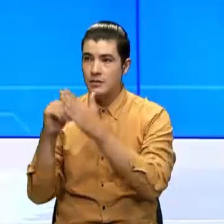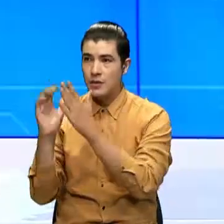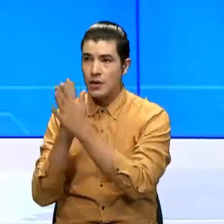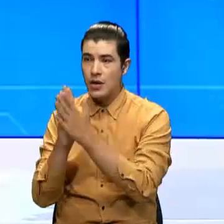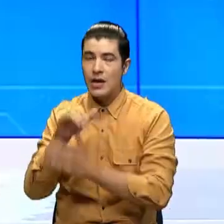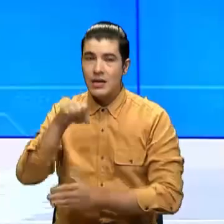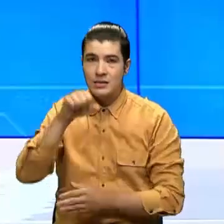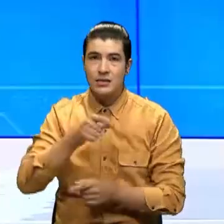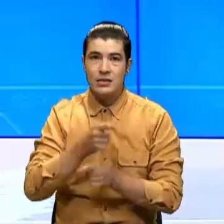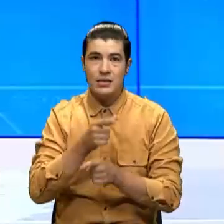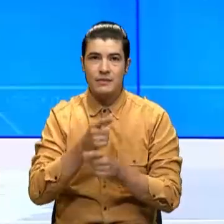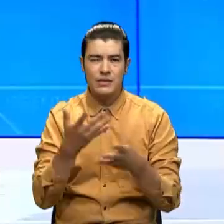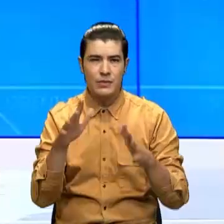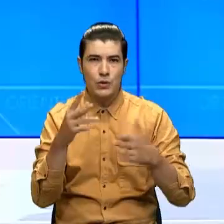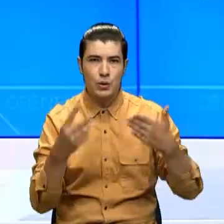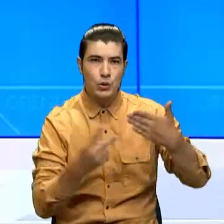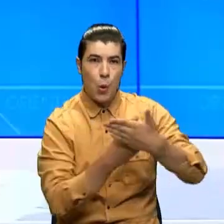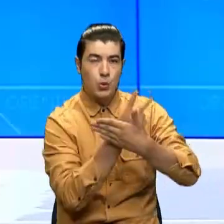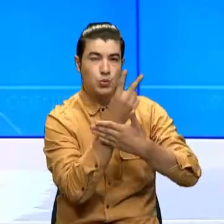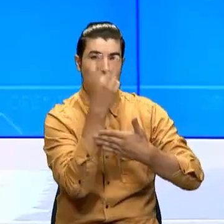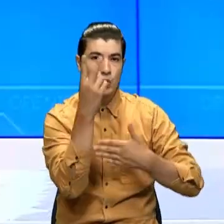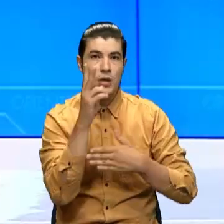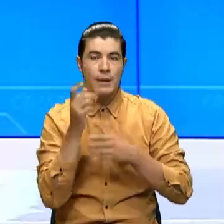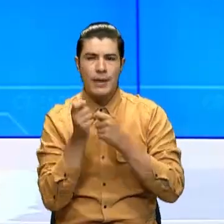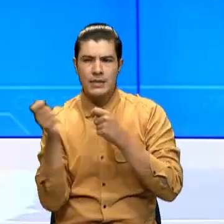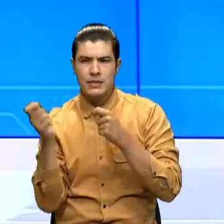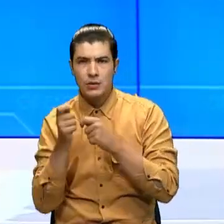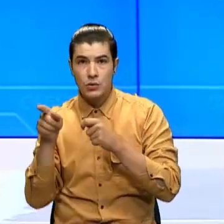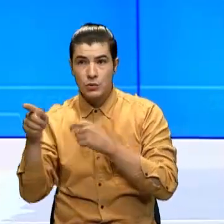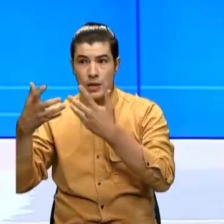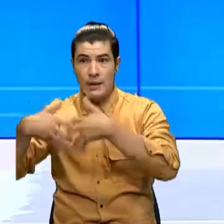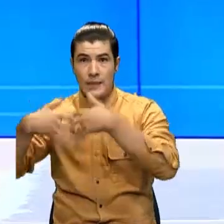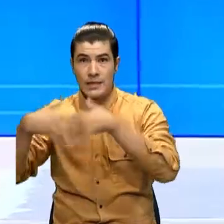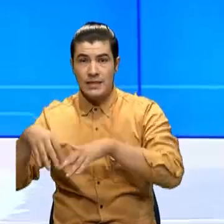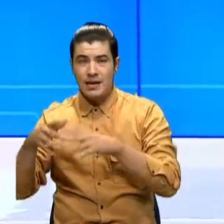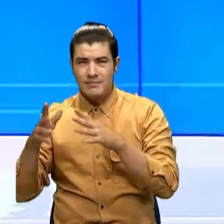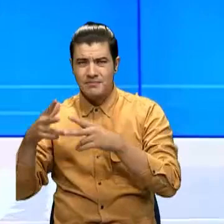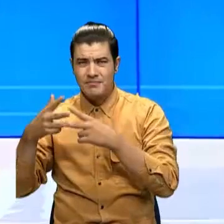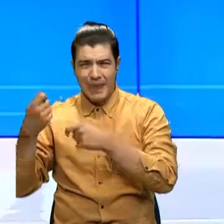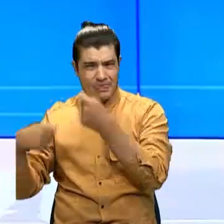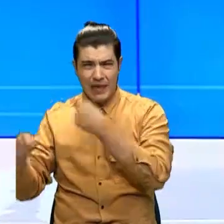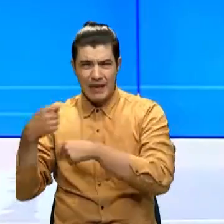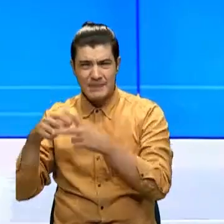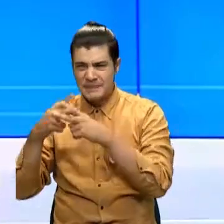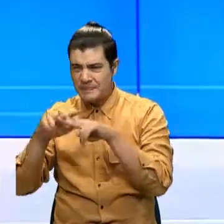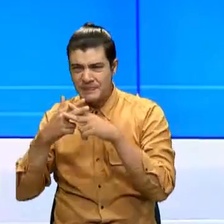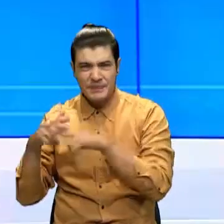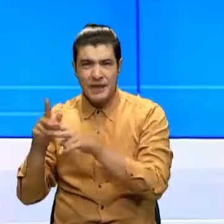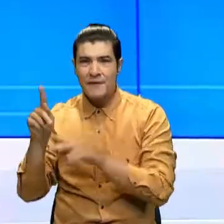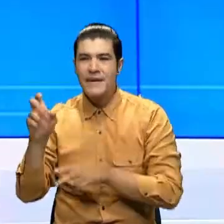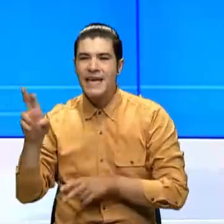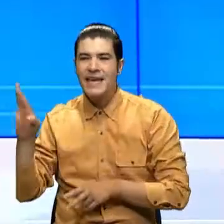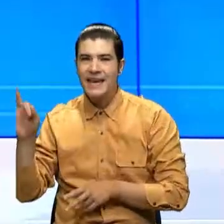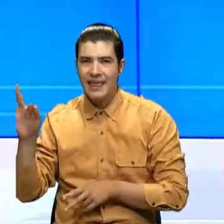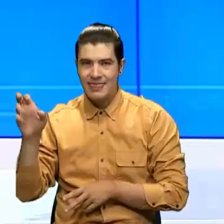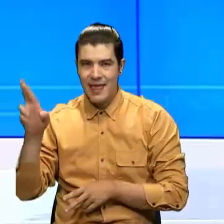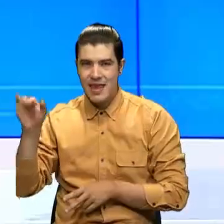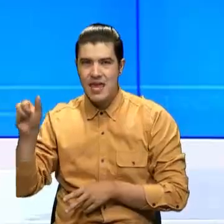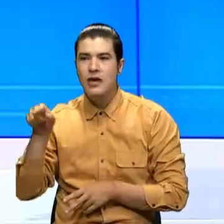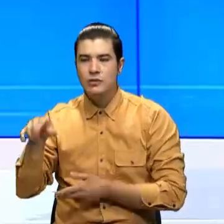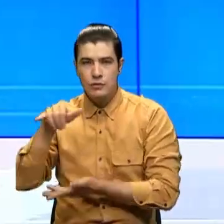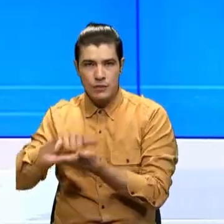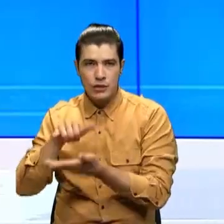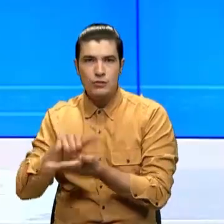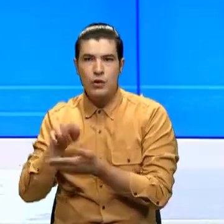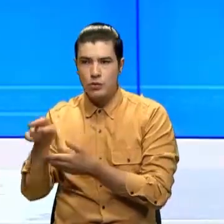es que precisamente hacia las 2 de la mañana sino de una ferretería en los alrededores de la plaza satélite del sur fueron sorprendidos con un incendio que